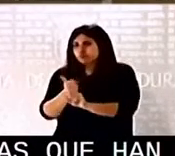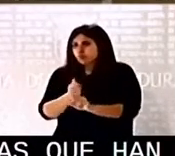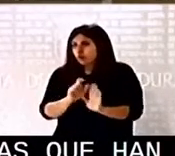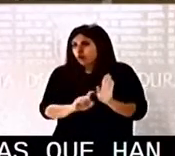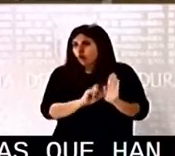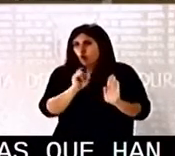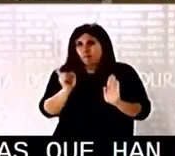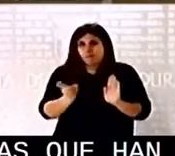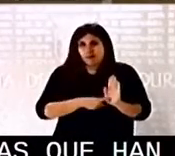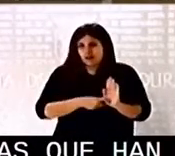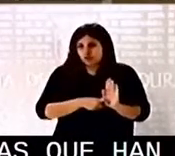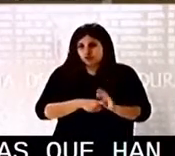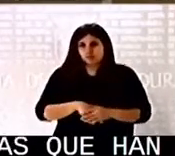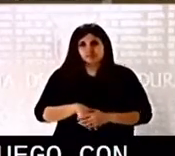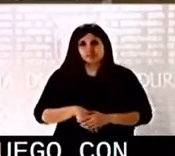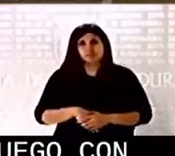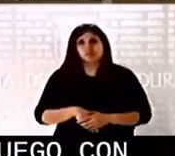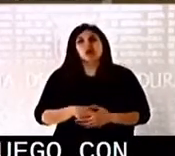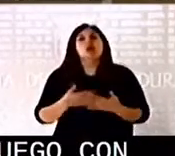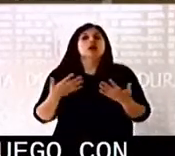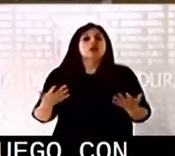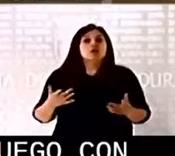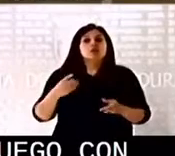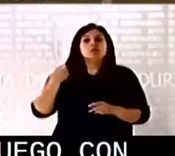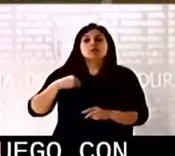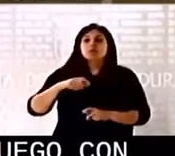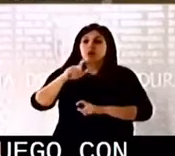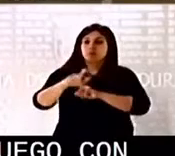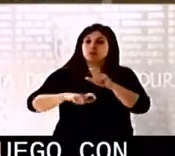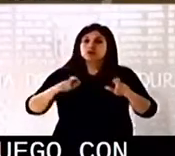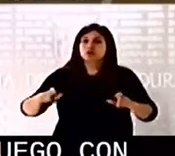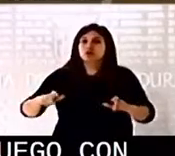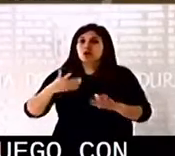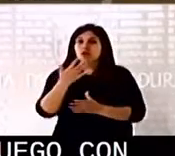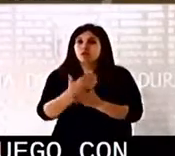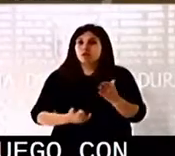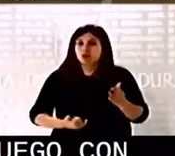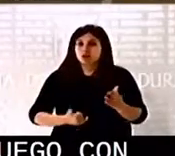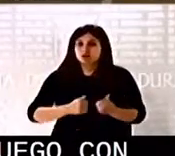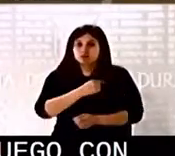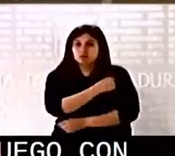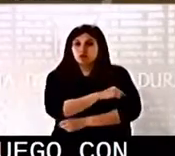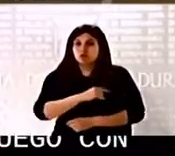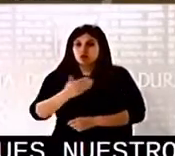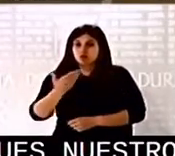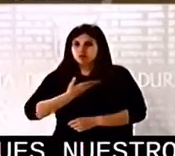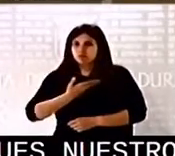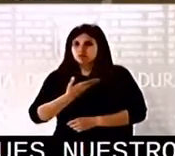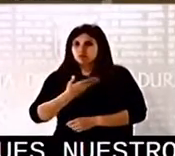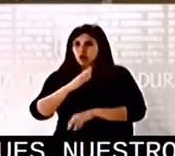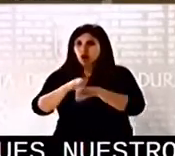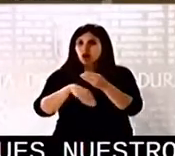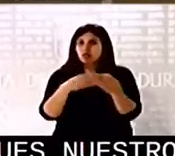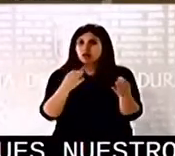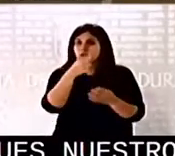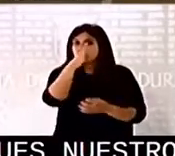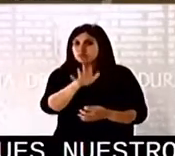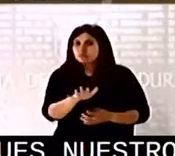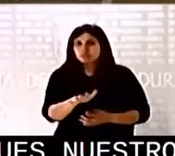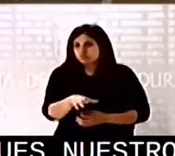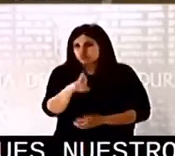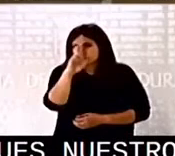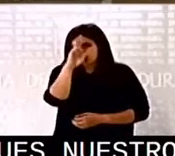Y luego, con respecto a lo que hagan los afectados, pues muestro mi absoluto respeto, ¿no?